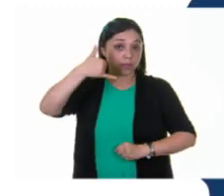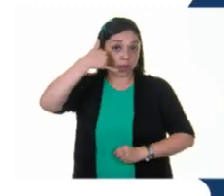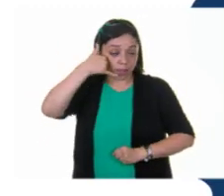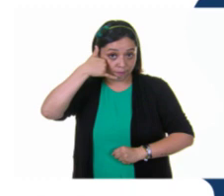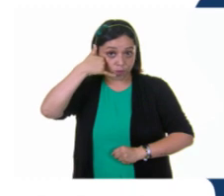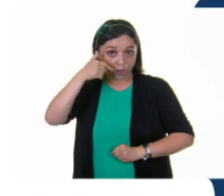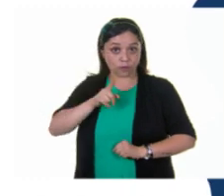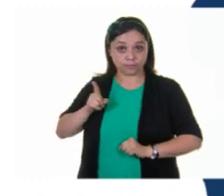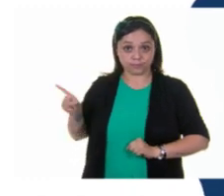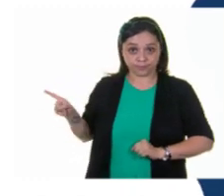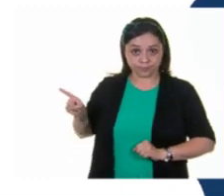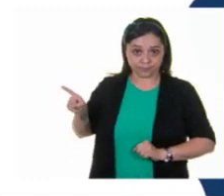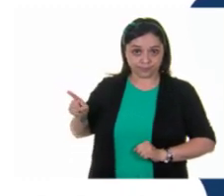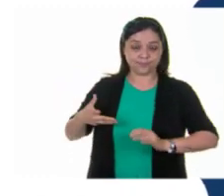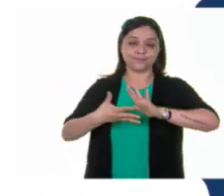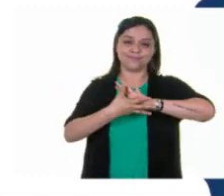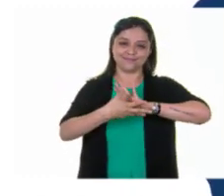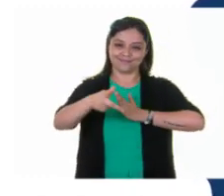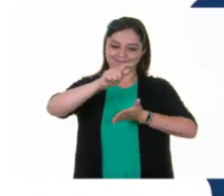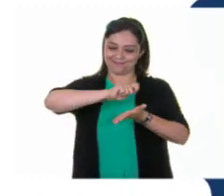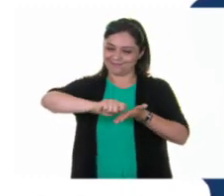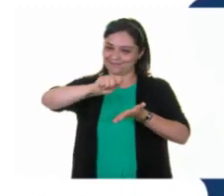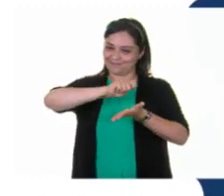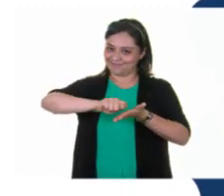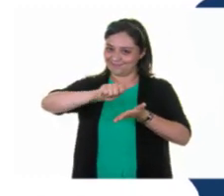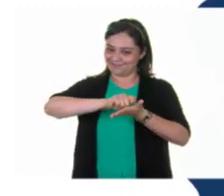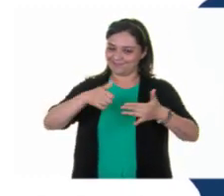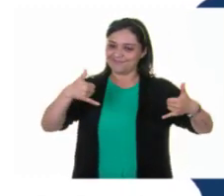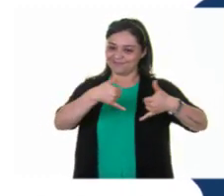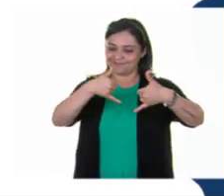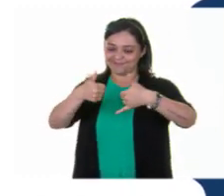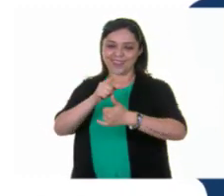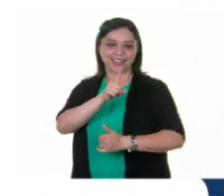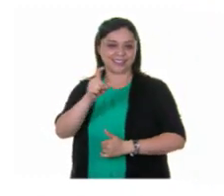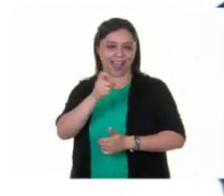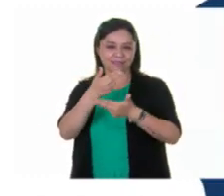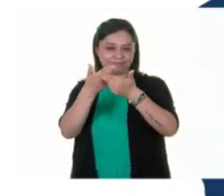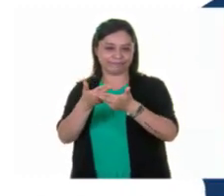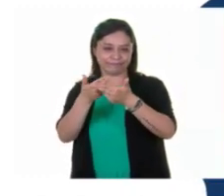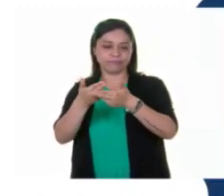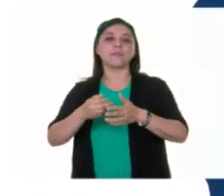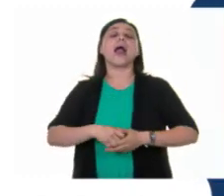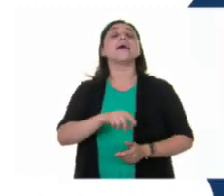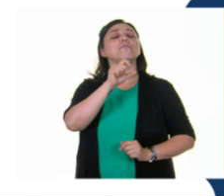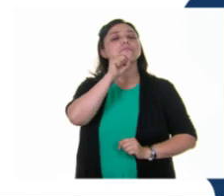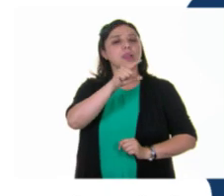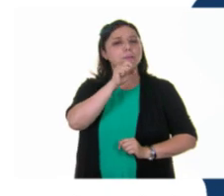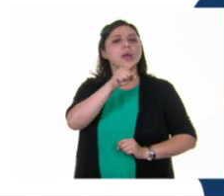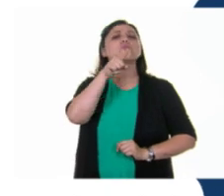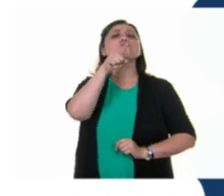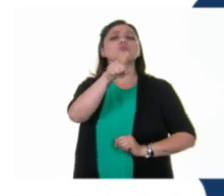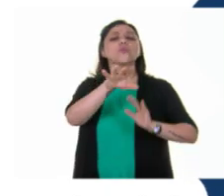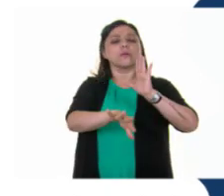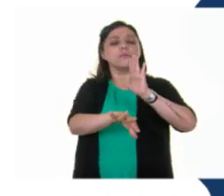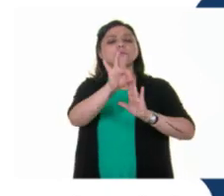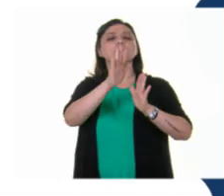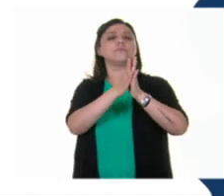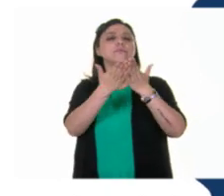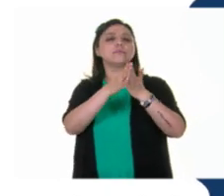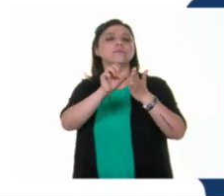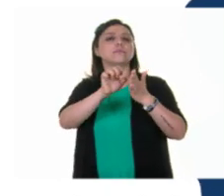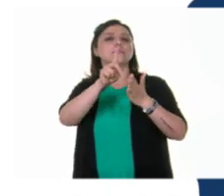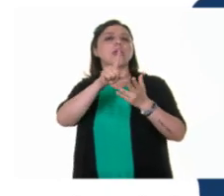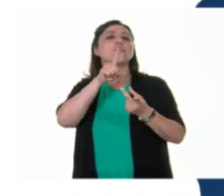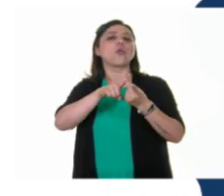55 41 72 04 13 con 100 líneas. También puedes encontrar los libros de texto en